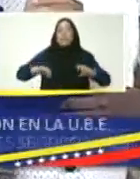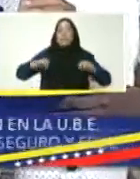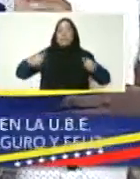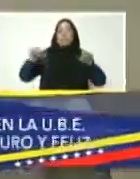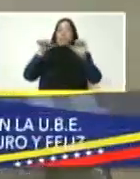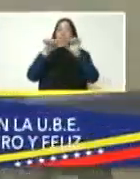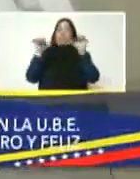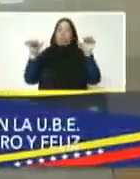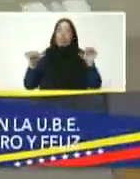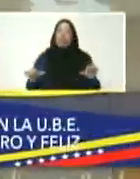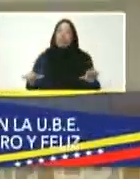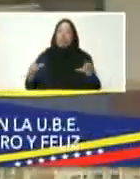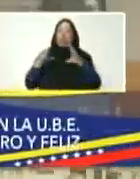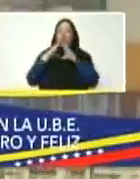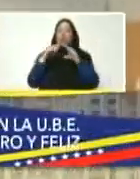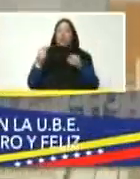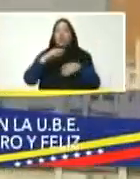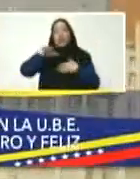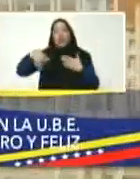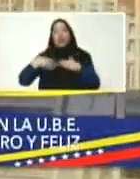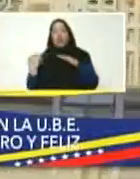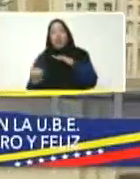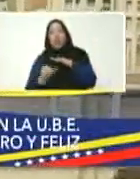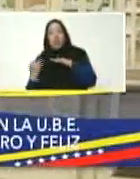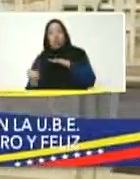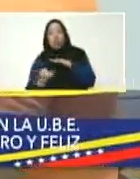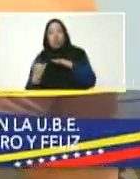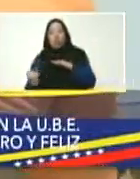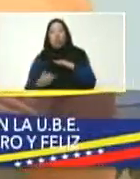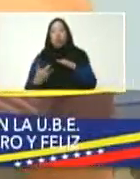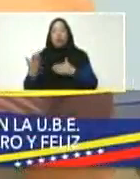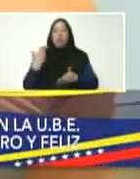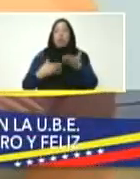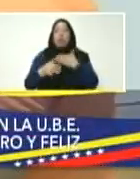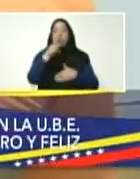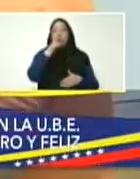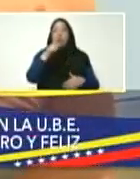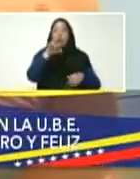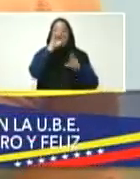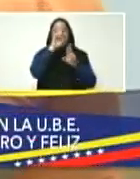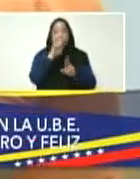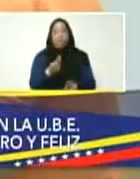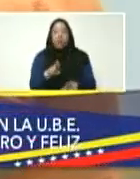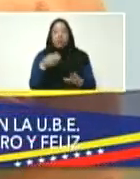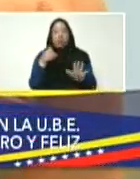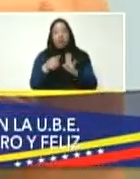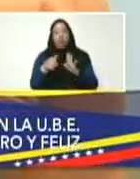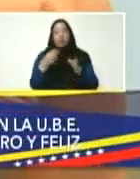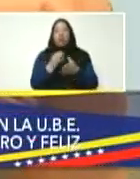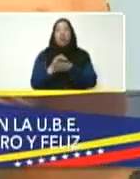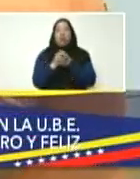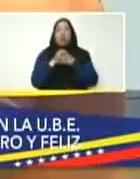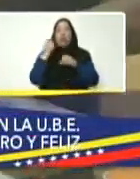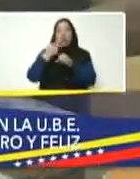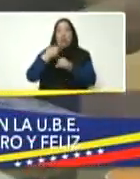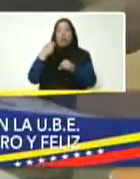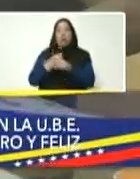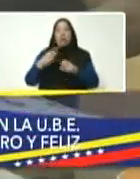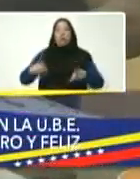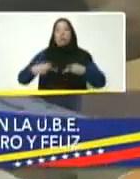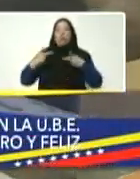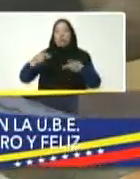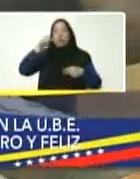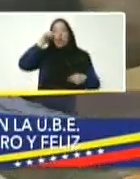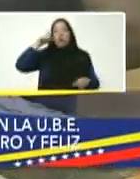de padrinazgo con todas nuestras instituciones municipales y estatales para darle el acompañamiento amoroso a este trabajo voluntario del